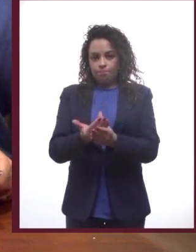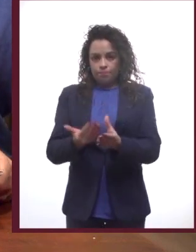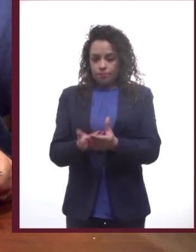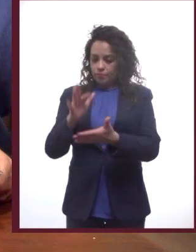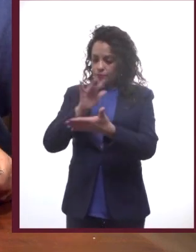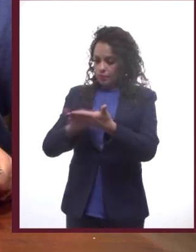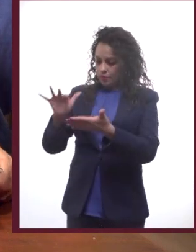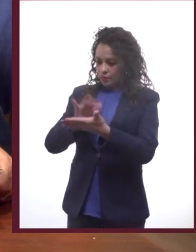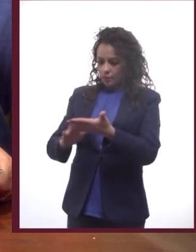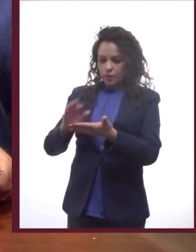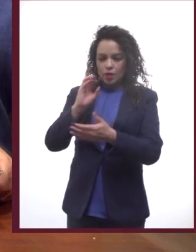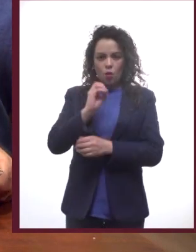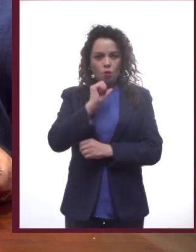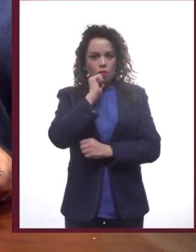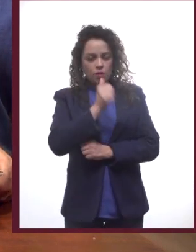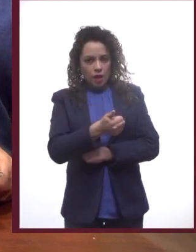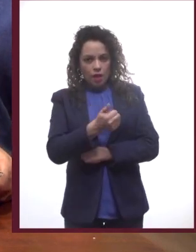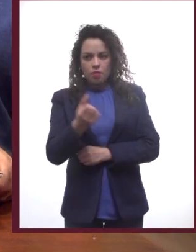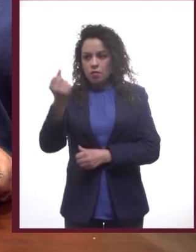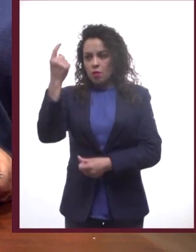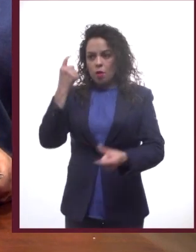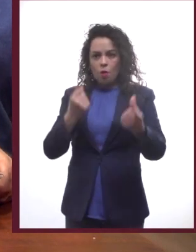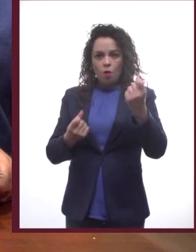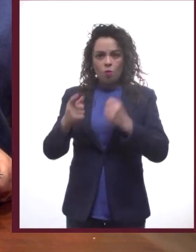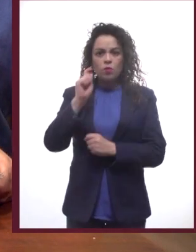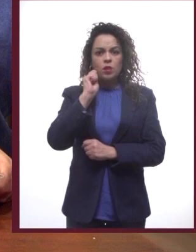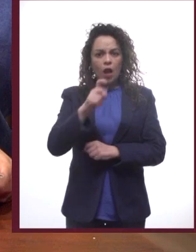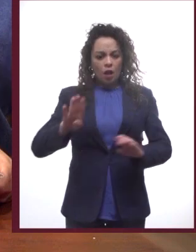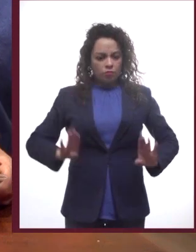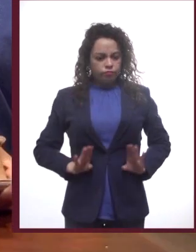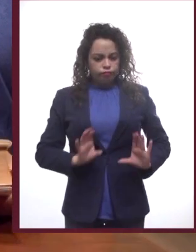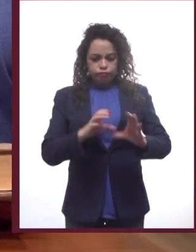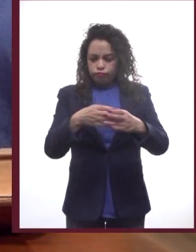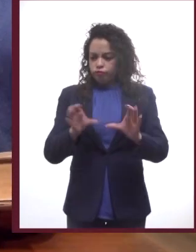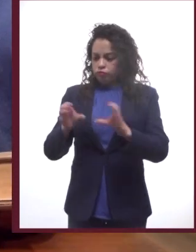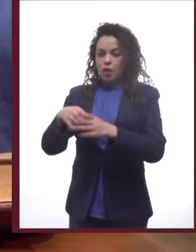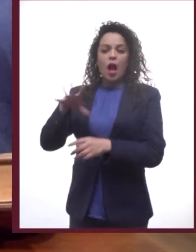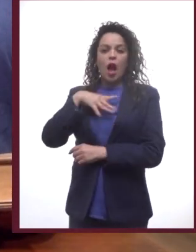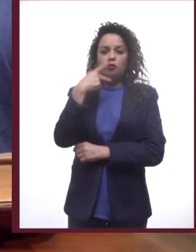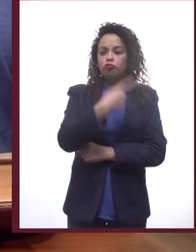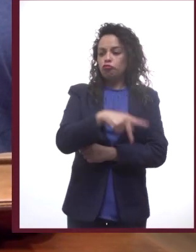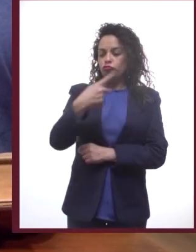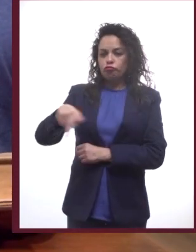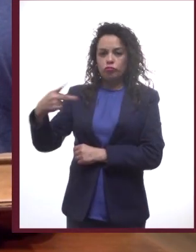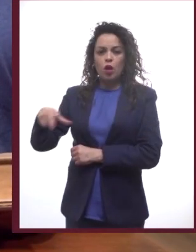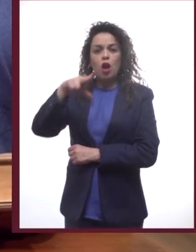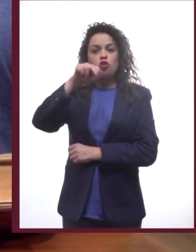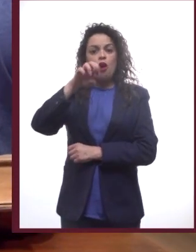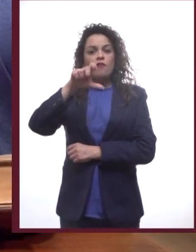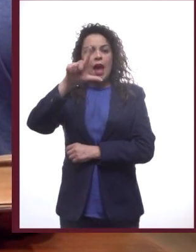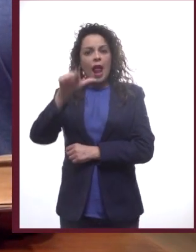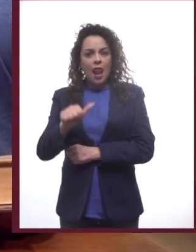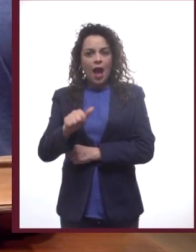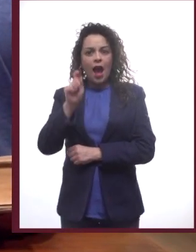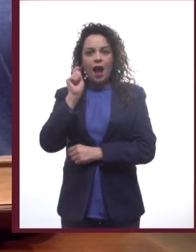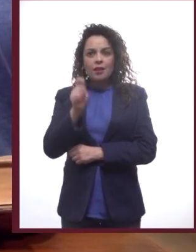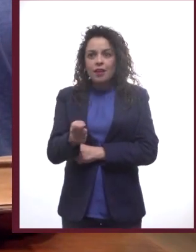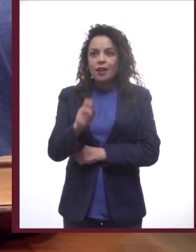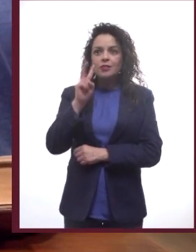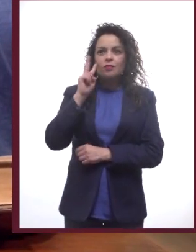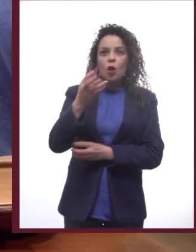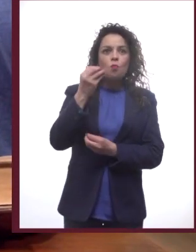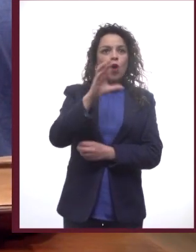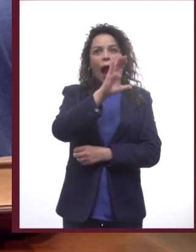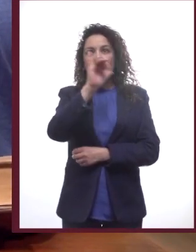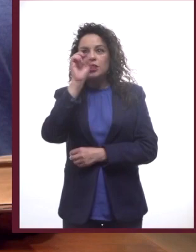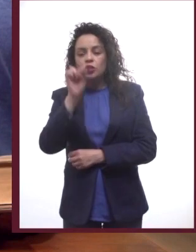y No Literaria, cada género tiene sus propias convenciones. En las novelas de ciencia ficción hay un mundo recreado con